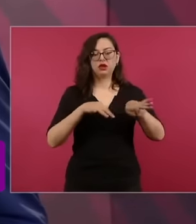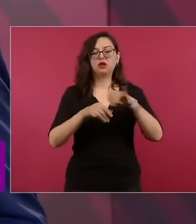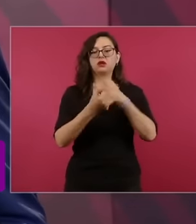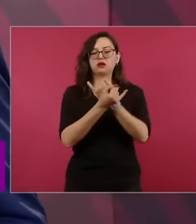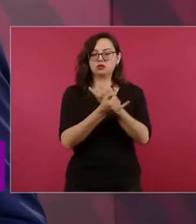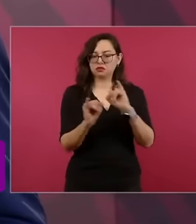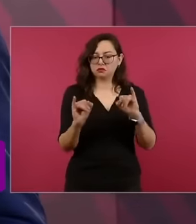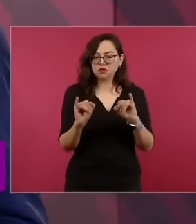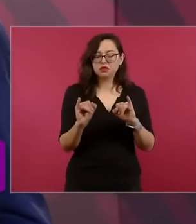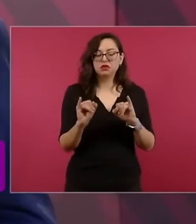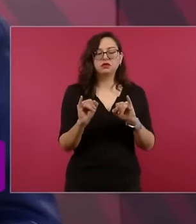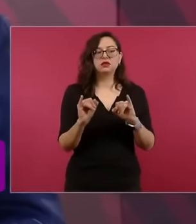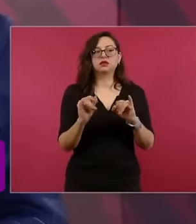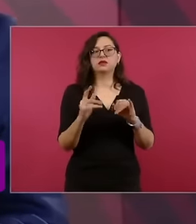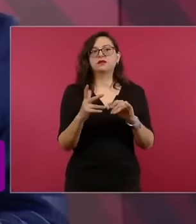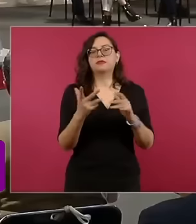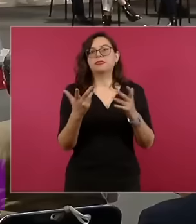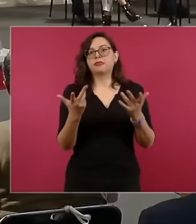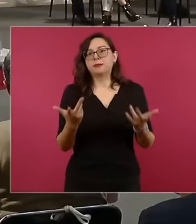trabajadores,